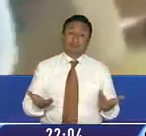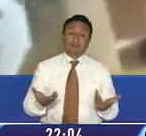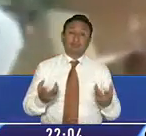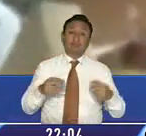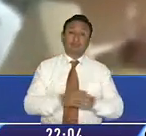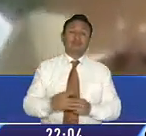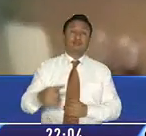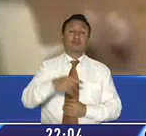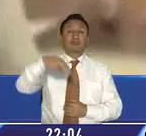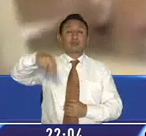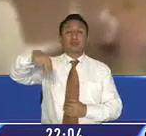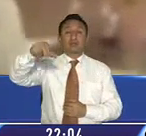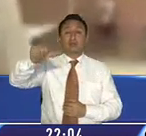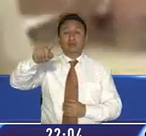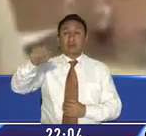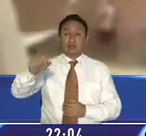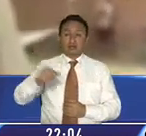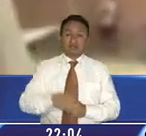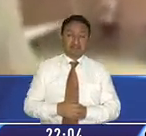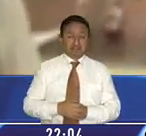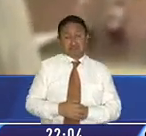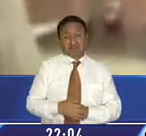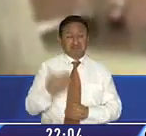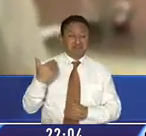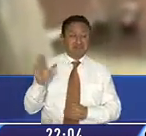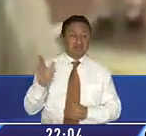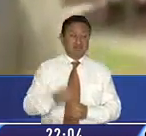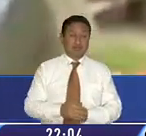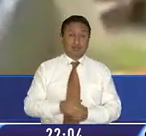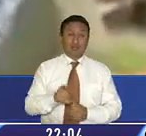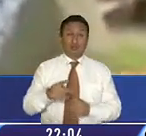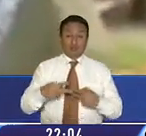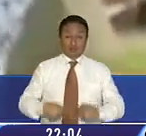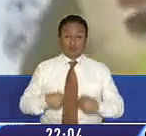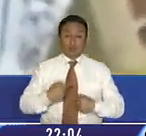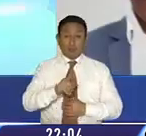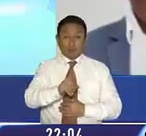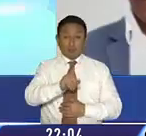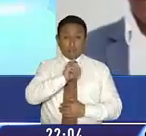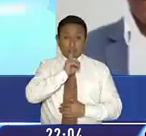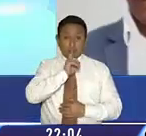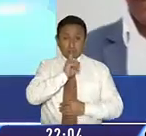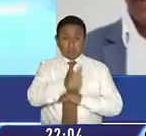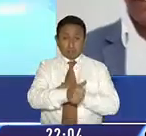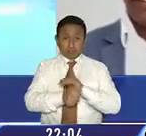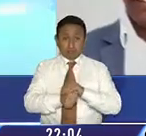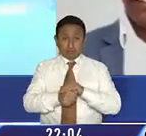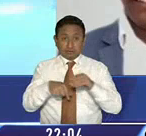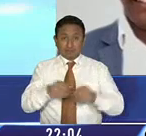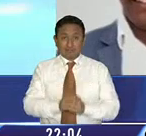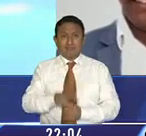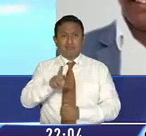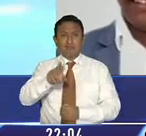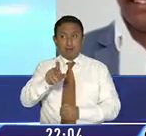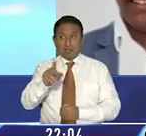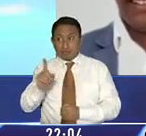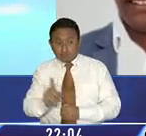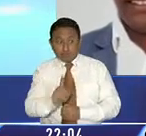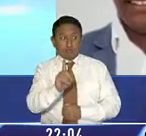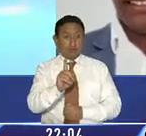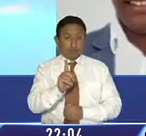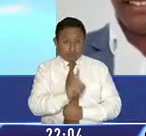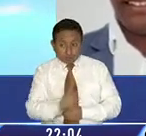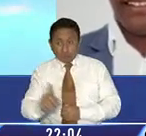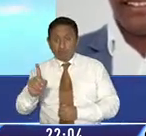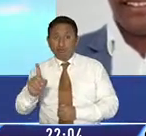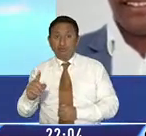Don Nasa no lo hizo e inició una vida de secretismo interrumpida por breves apariciones en